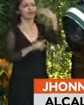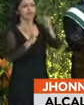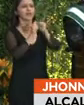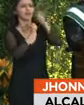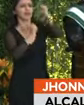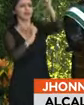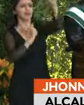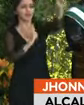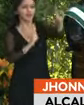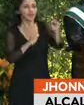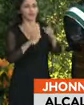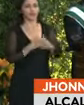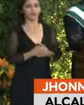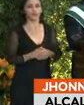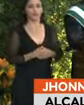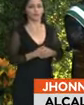alejados,